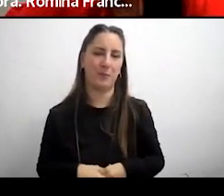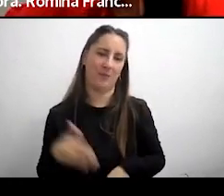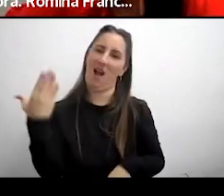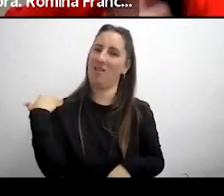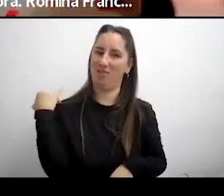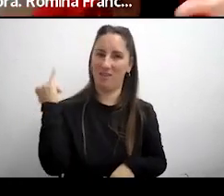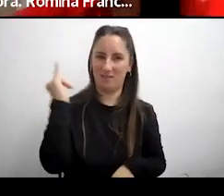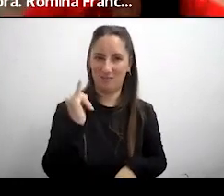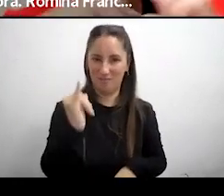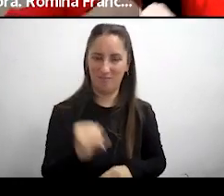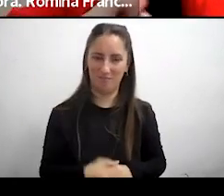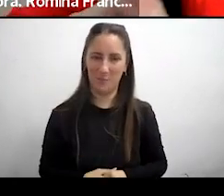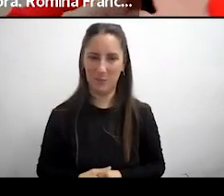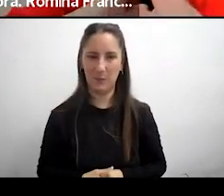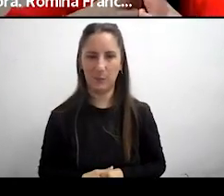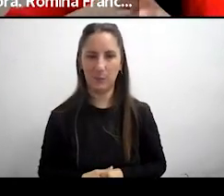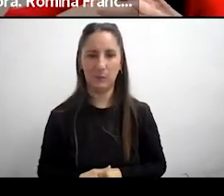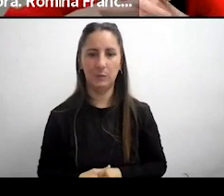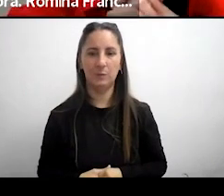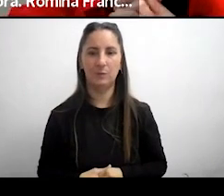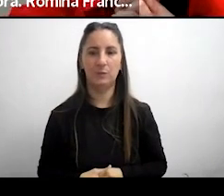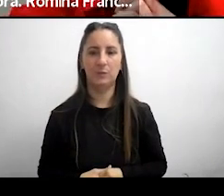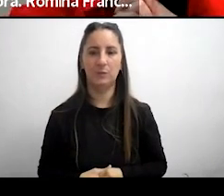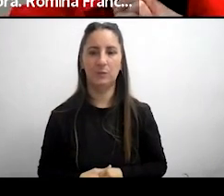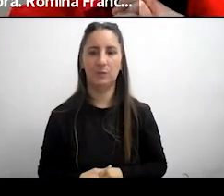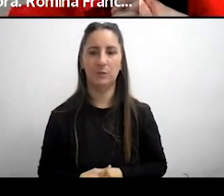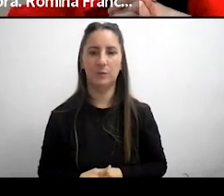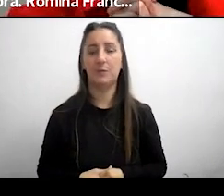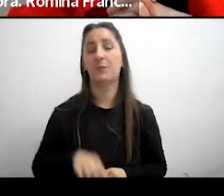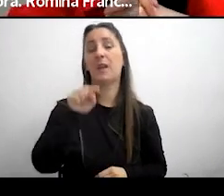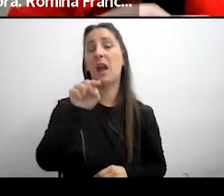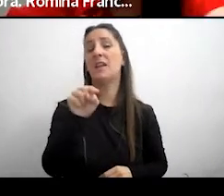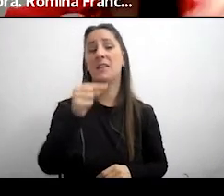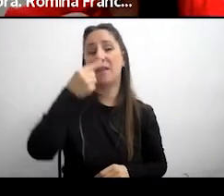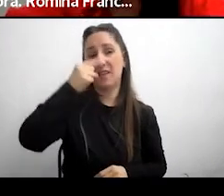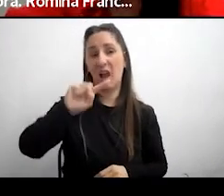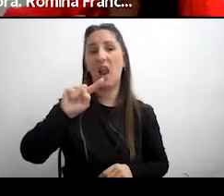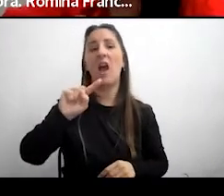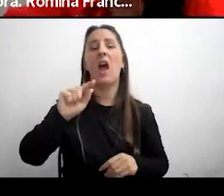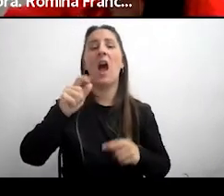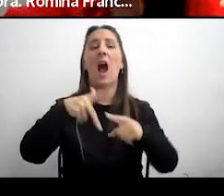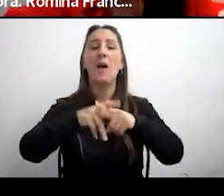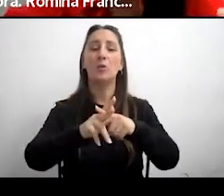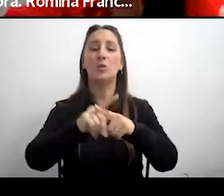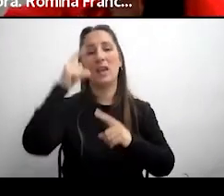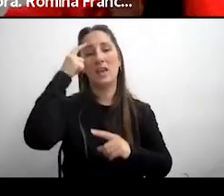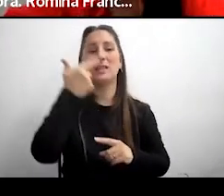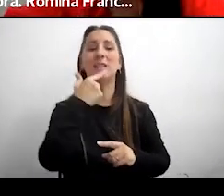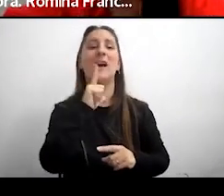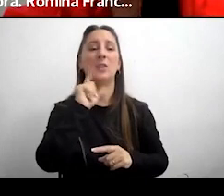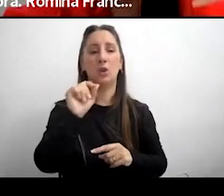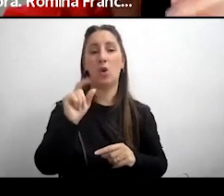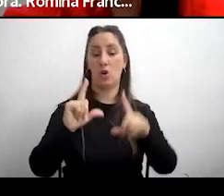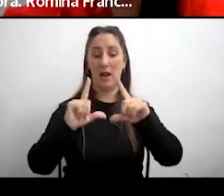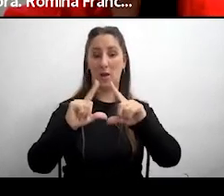mencioné. Y acá terminaríamos lo que sería el ajuste estático. Trabajamos con las cifras del año